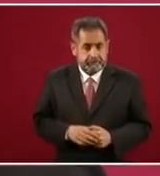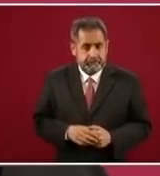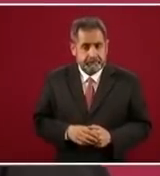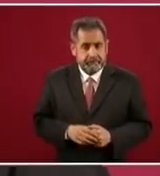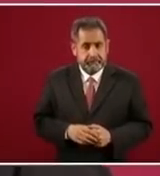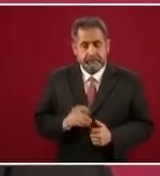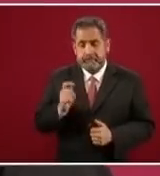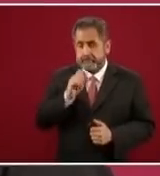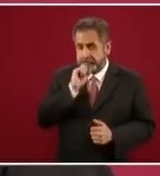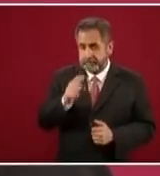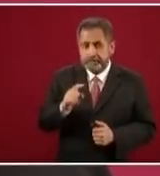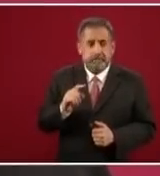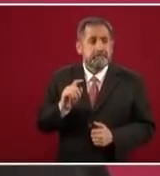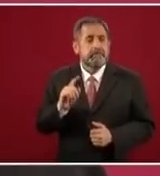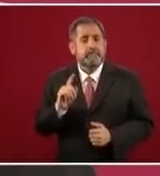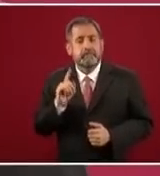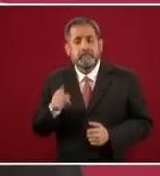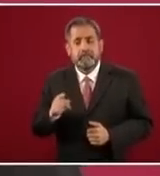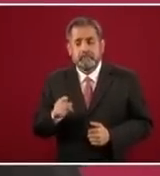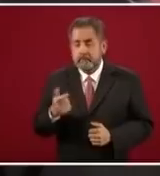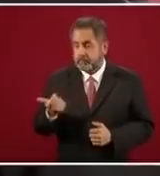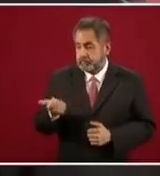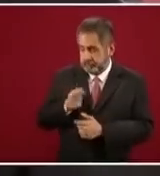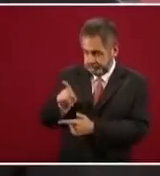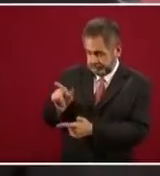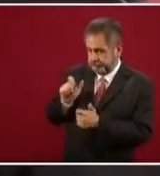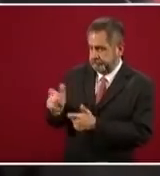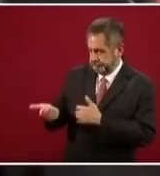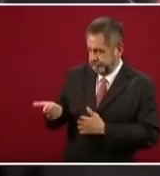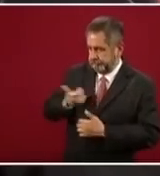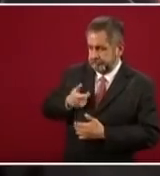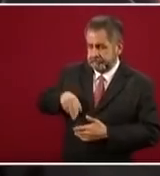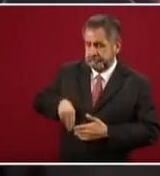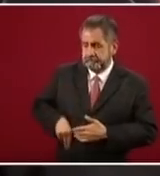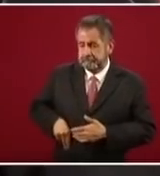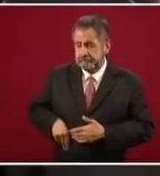está también de por medio el que cobraron,